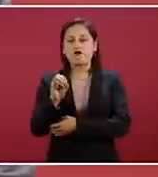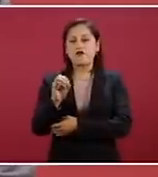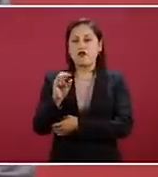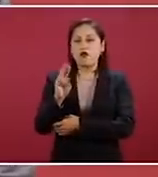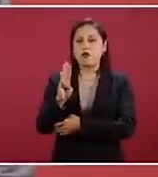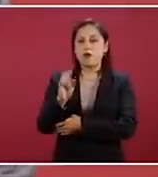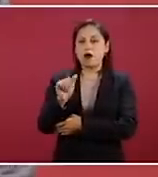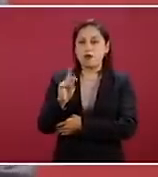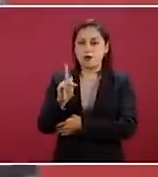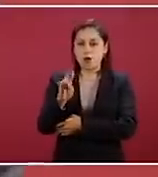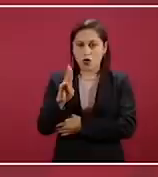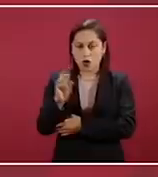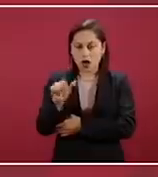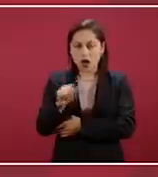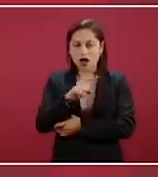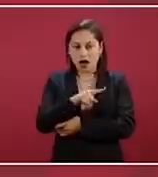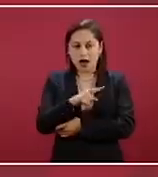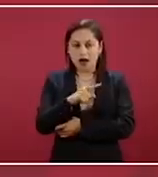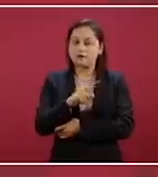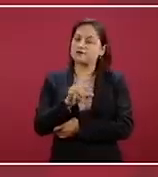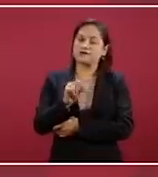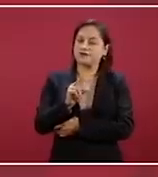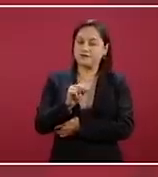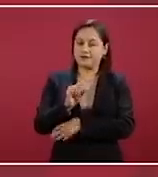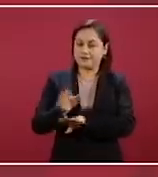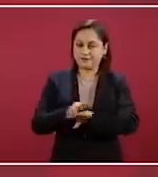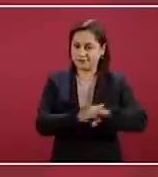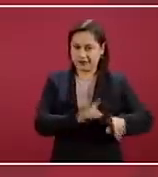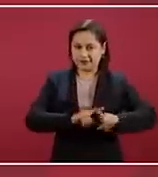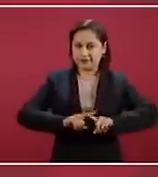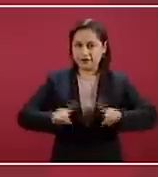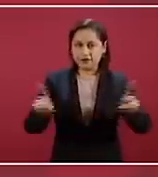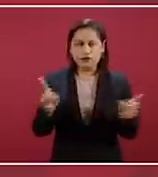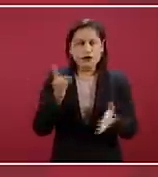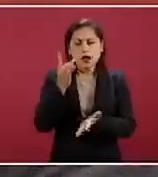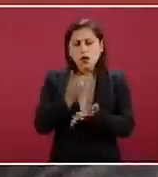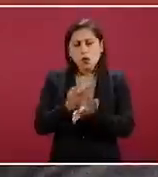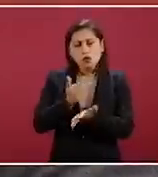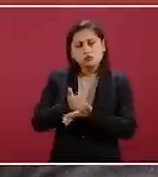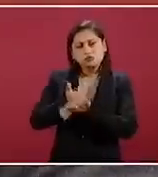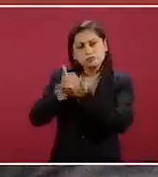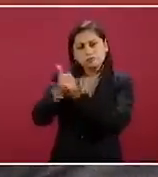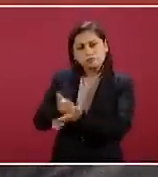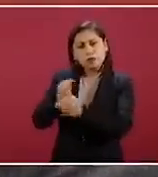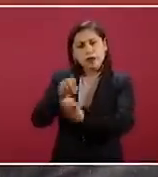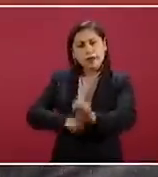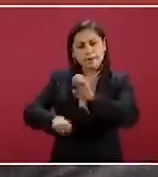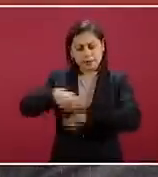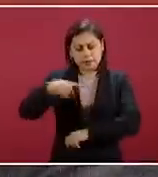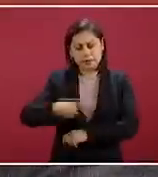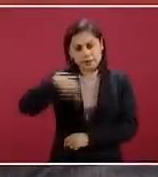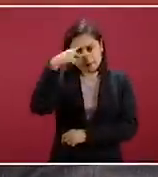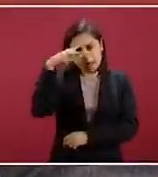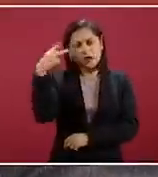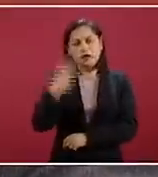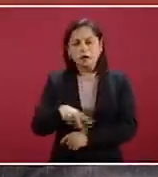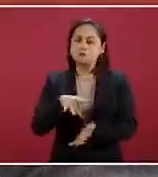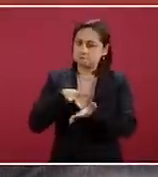es ayudar a las empresas nacionales.